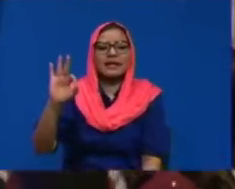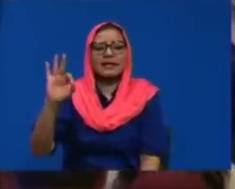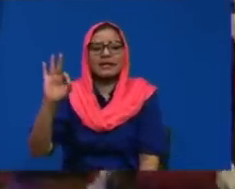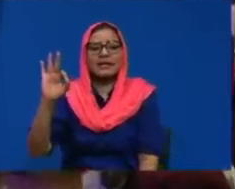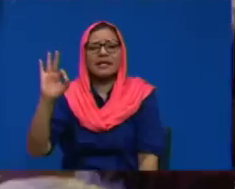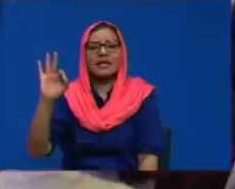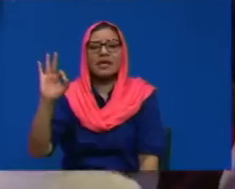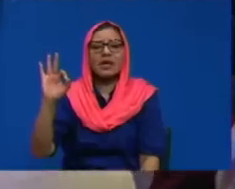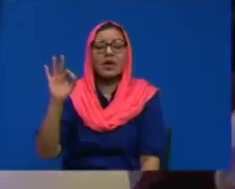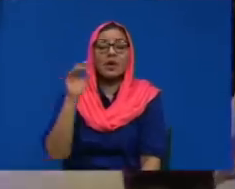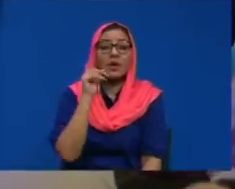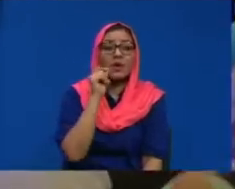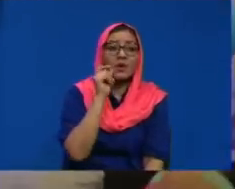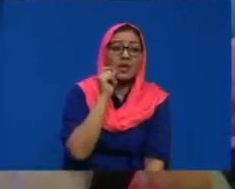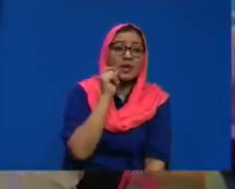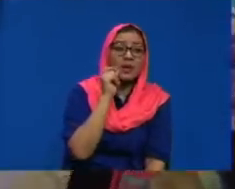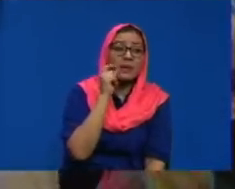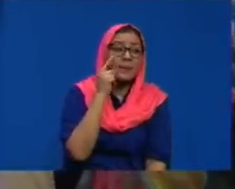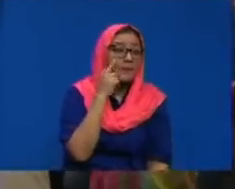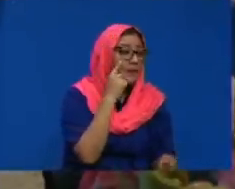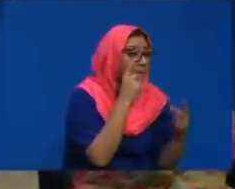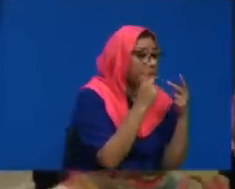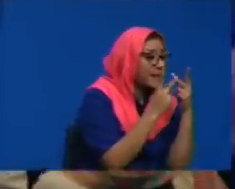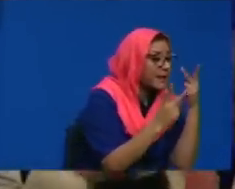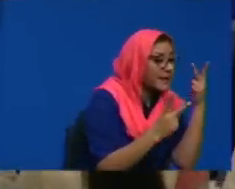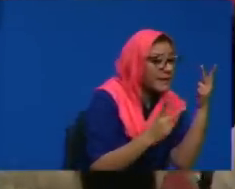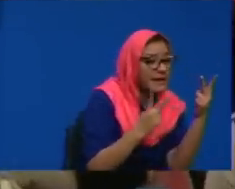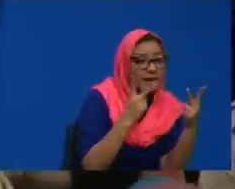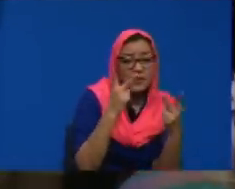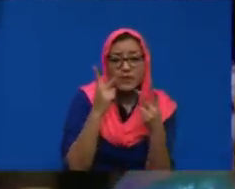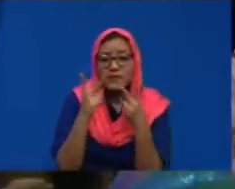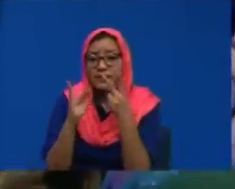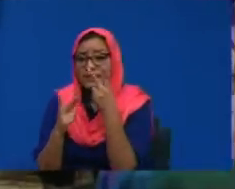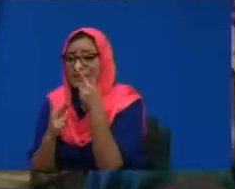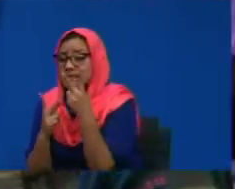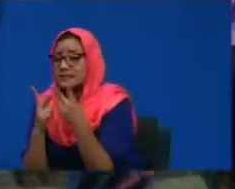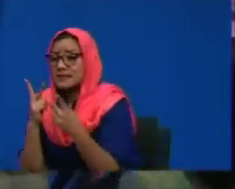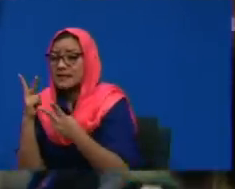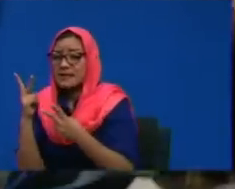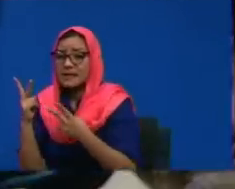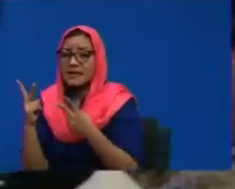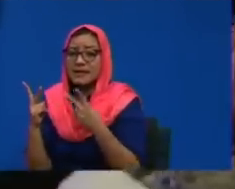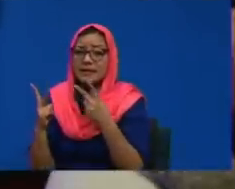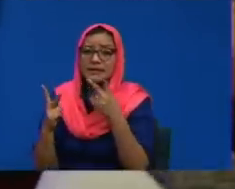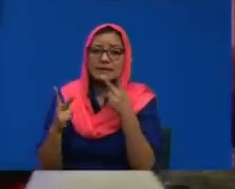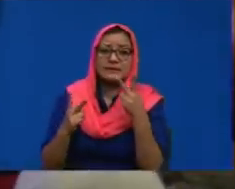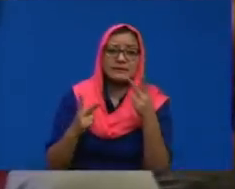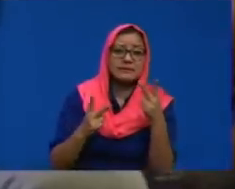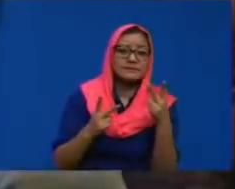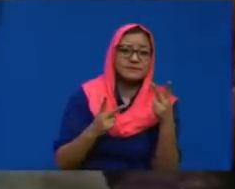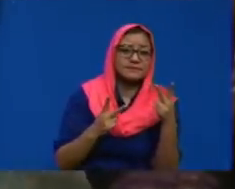y el Hijo del Hombre para que lo